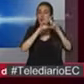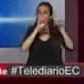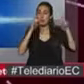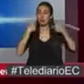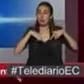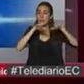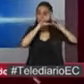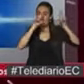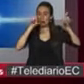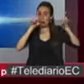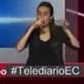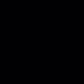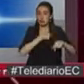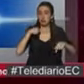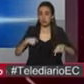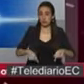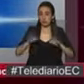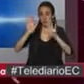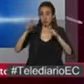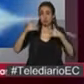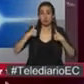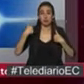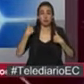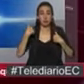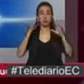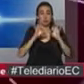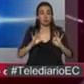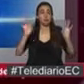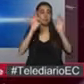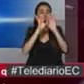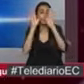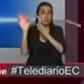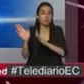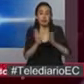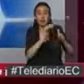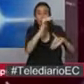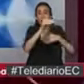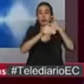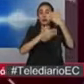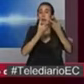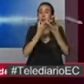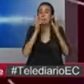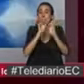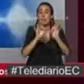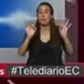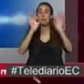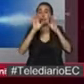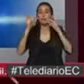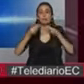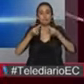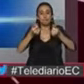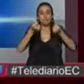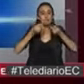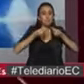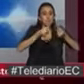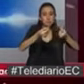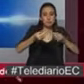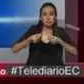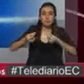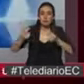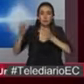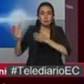China, de las cuales una de las plantas es lo que pusieron cambiar rápidamente, lo hicieron en cuestión de pocos